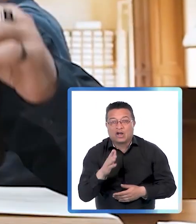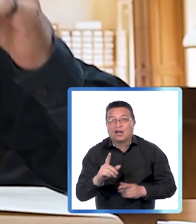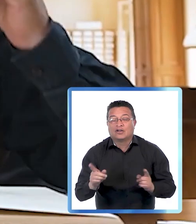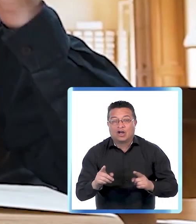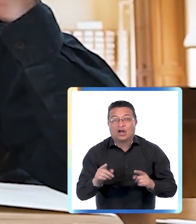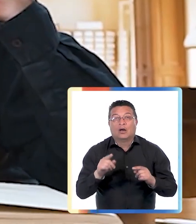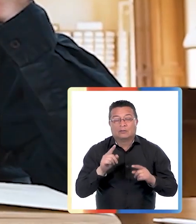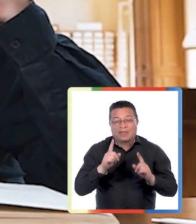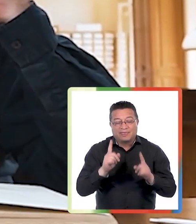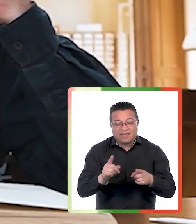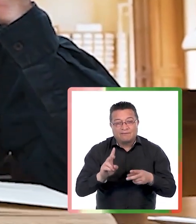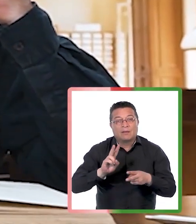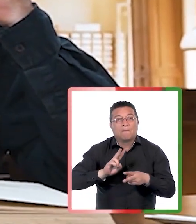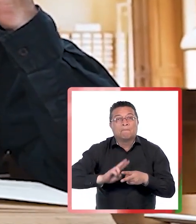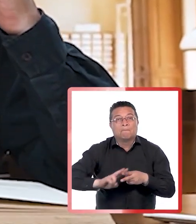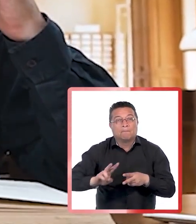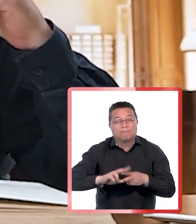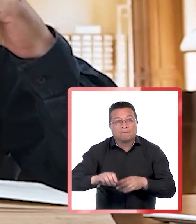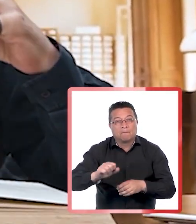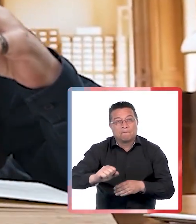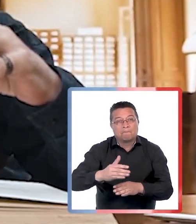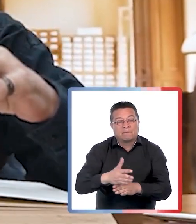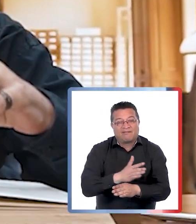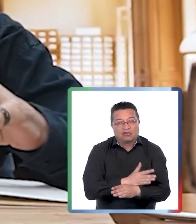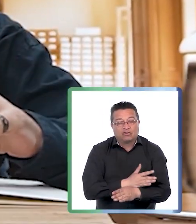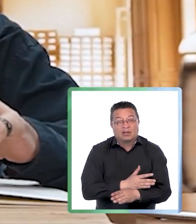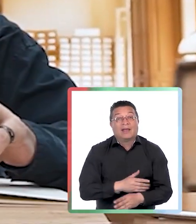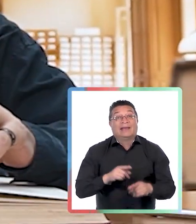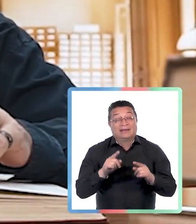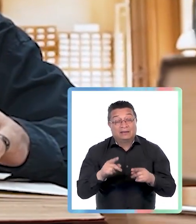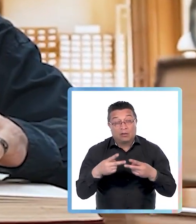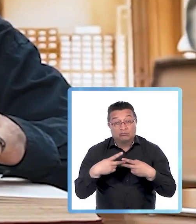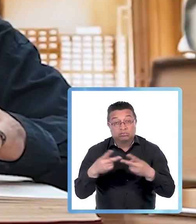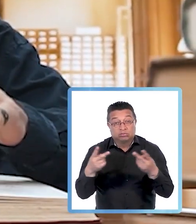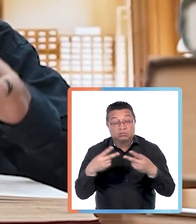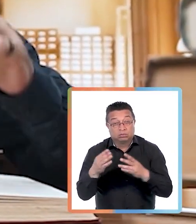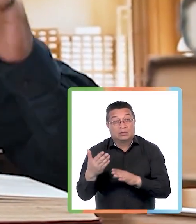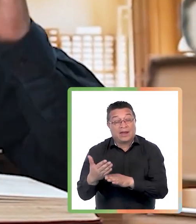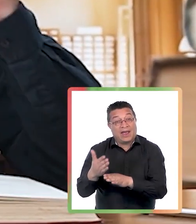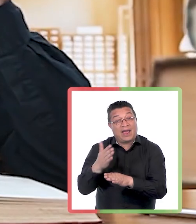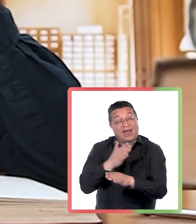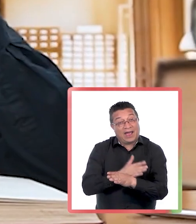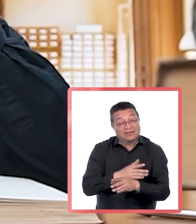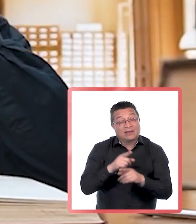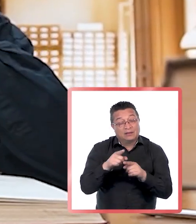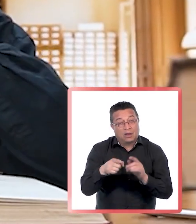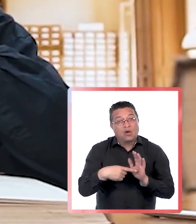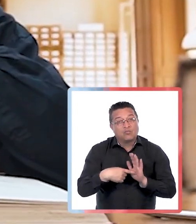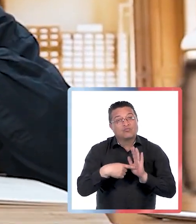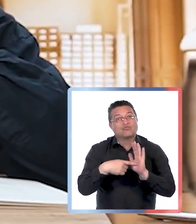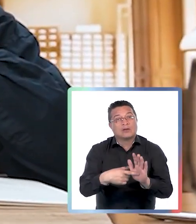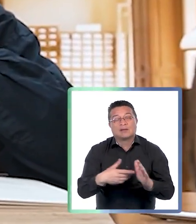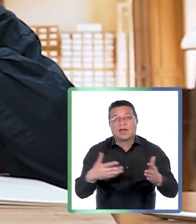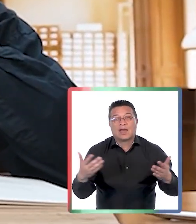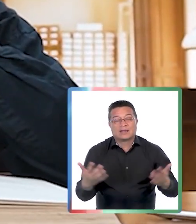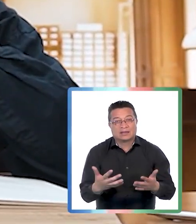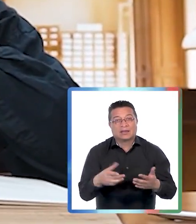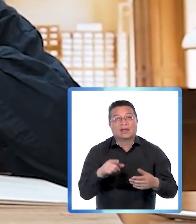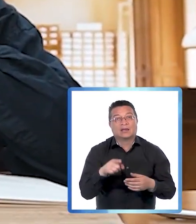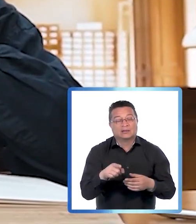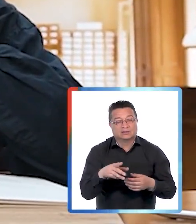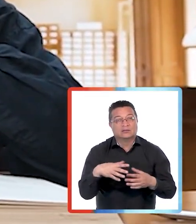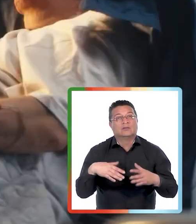mejorar, lo que hay que hacer es prevención, ¿ok? Y en publicaciones anteriores se demuestra que